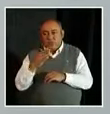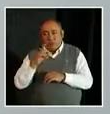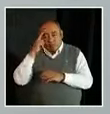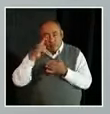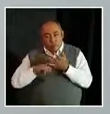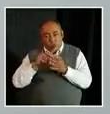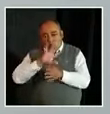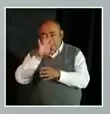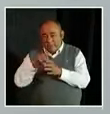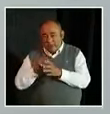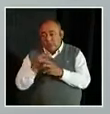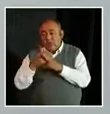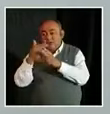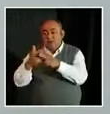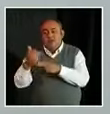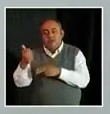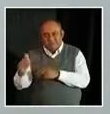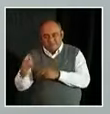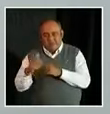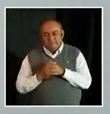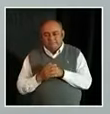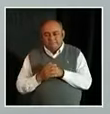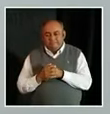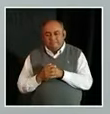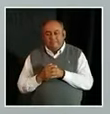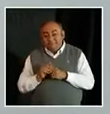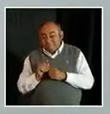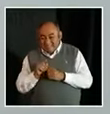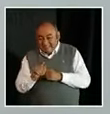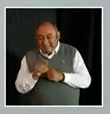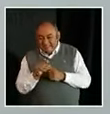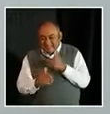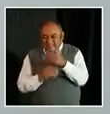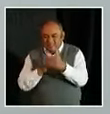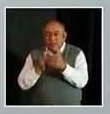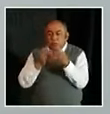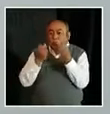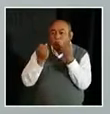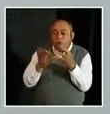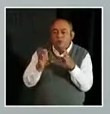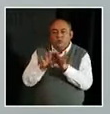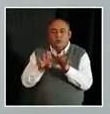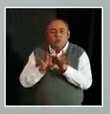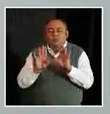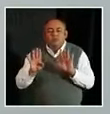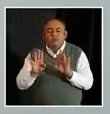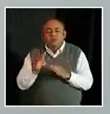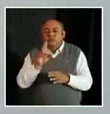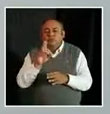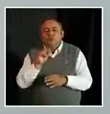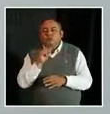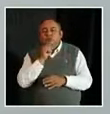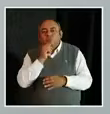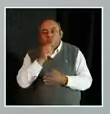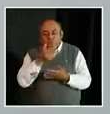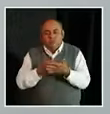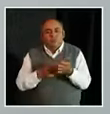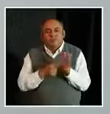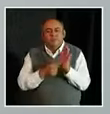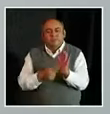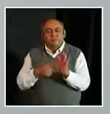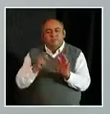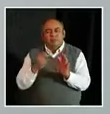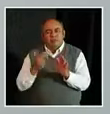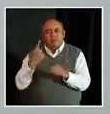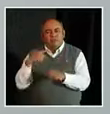hasta agosto. El porcentaje de avance no lo traigo en mente, te digo, lo presentamos la semana pasada y no lo recuerdo, pero